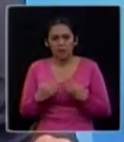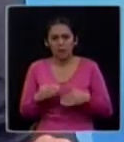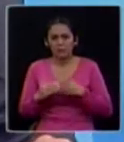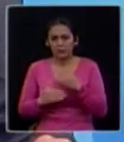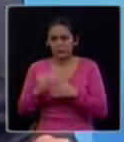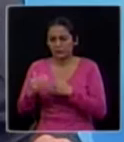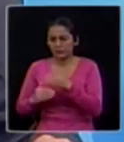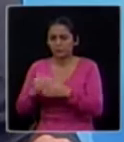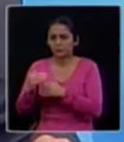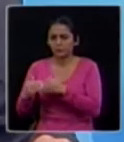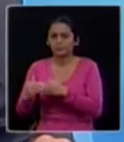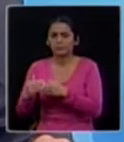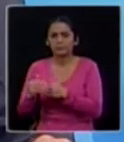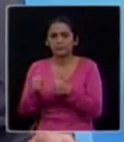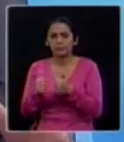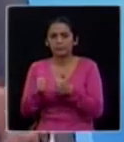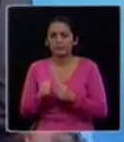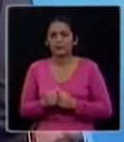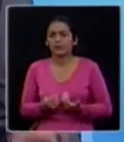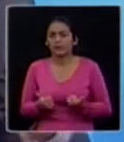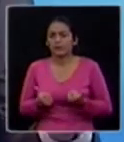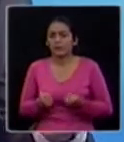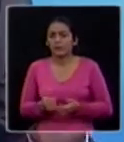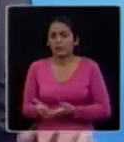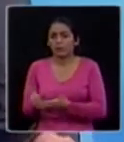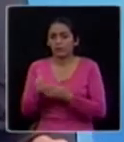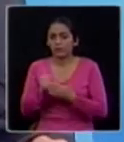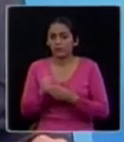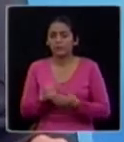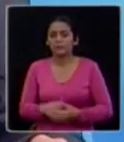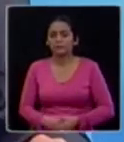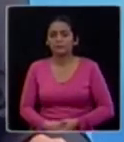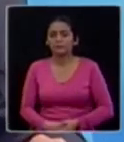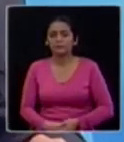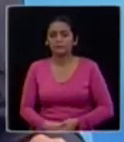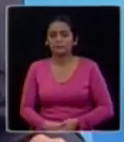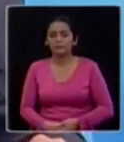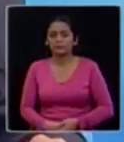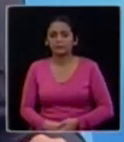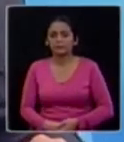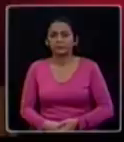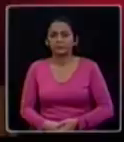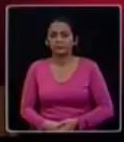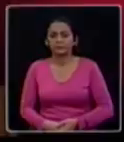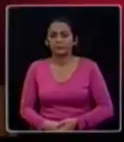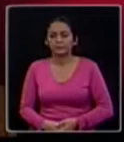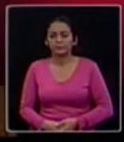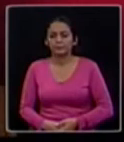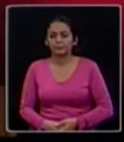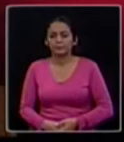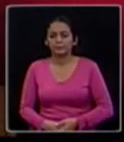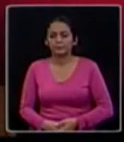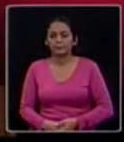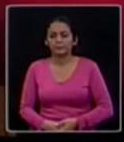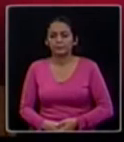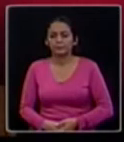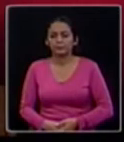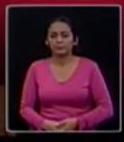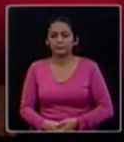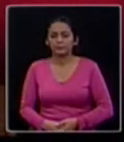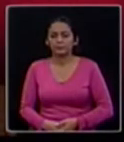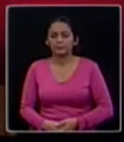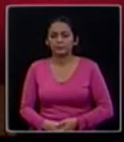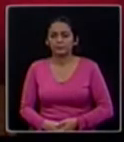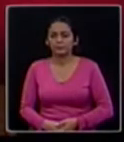procesos también muy interesantes que obviamente todavía se encuentran en investigación. Doctor, ¿no les han llegado todavía la invitación